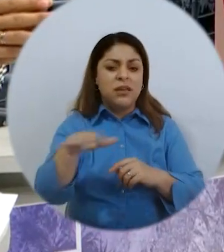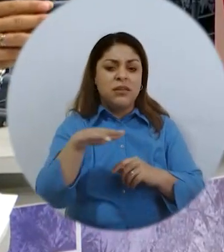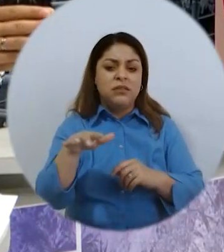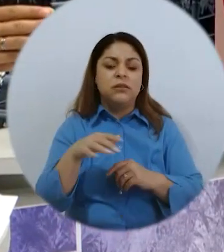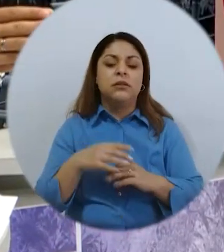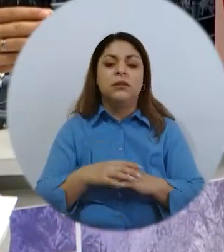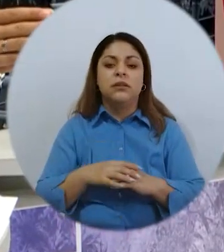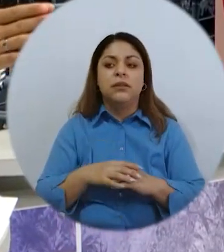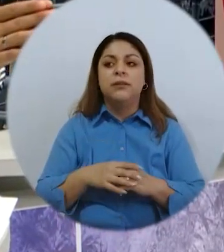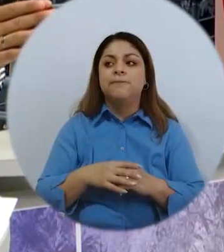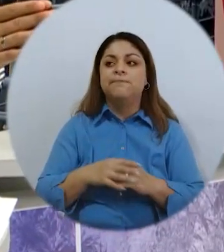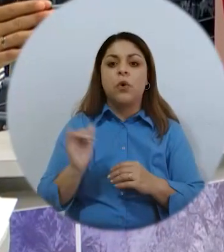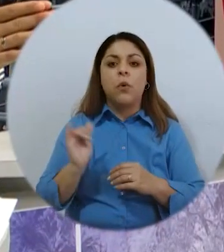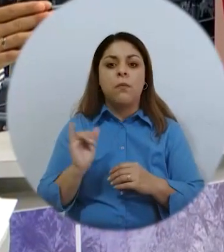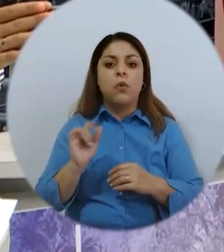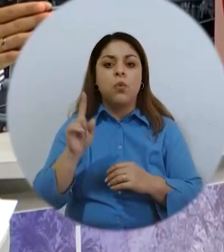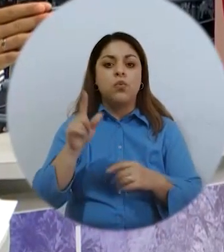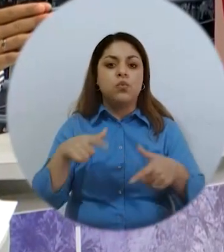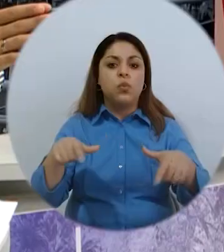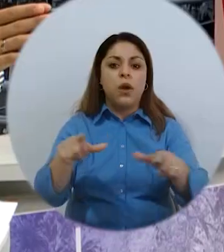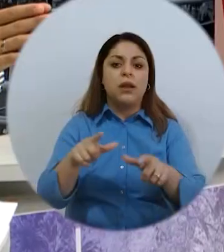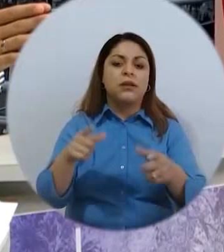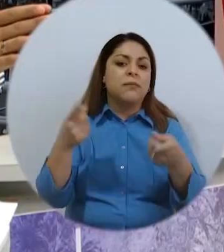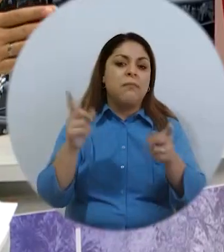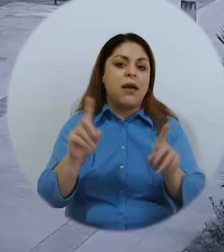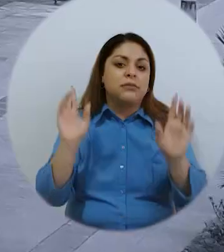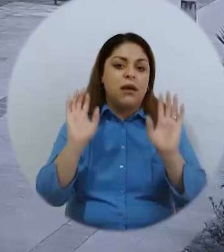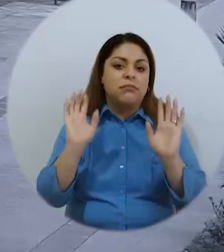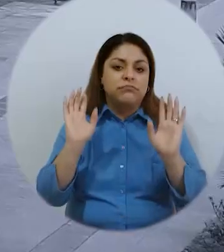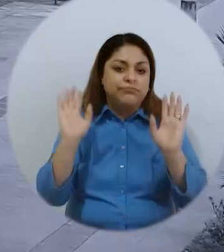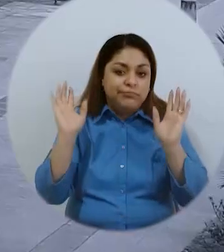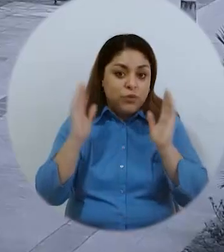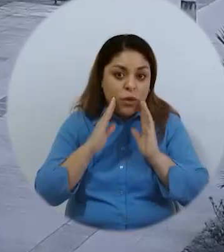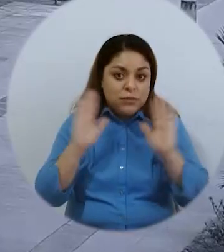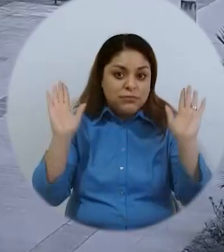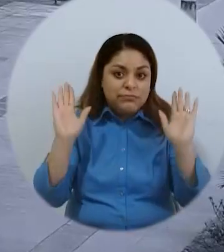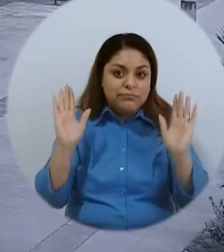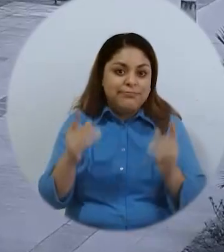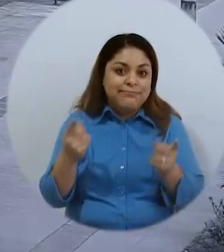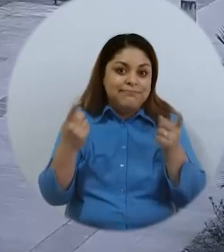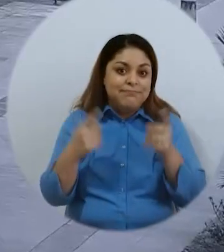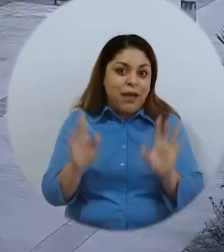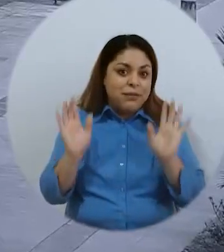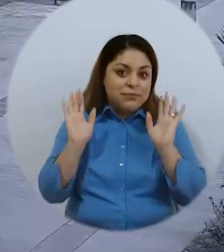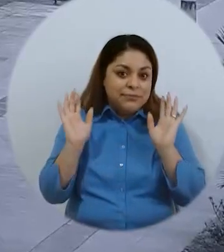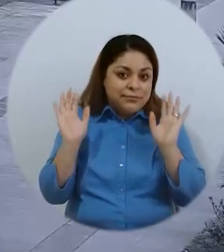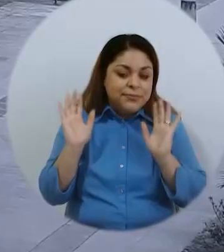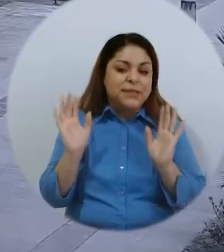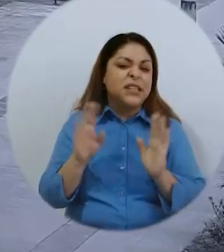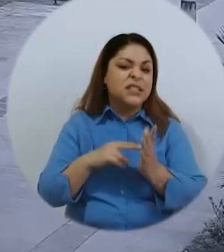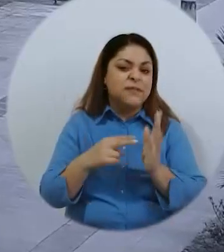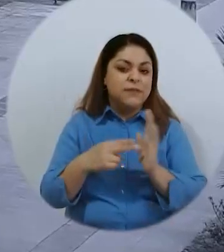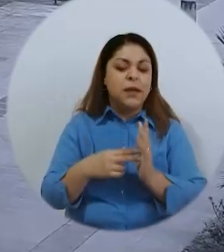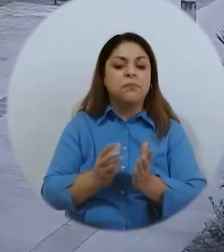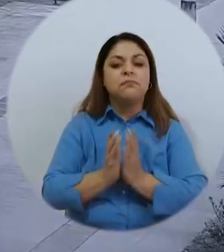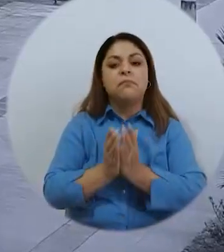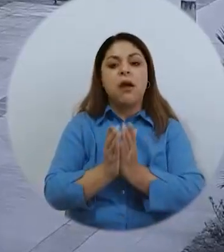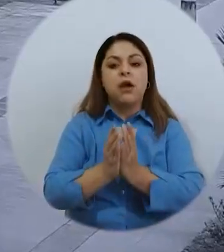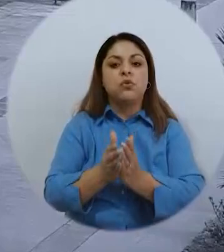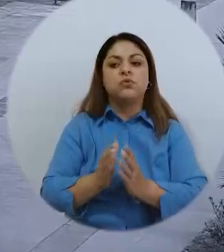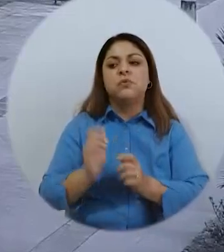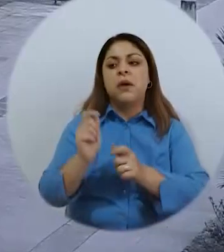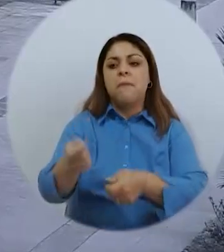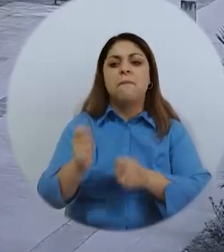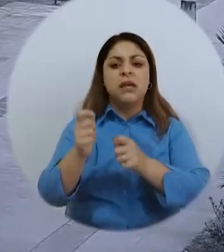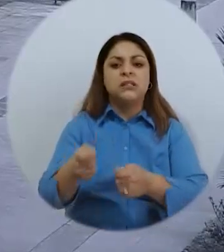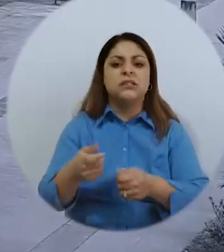sido una zona donde ocurre lo que sea. Y cuando digo ocurre lo que sea, ¿verdad?, es los